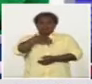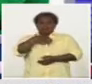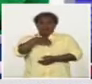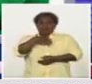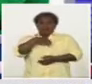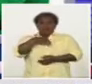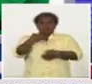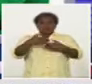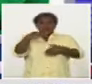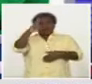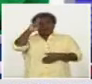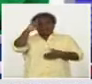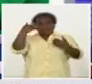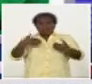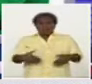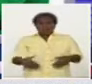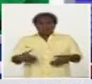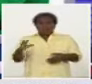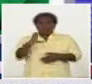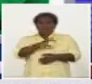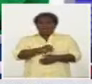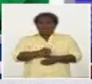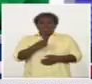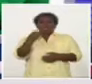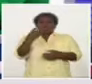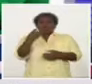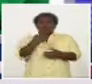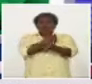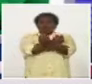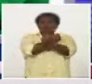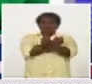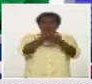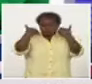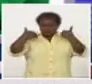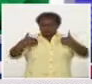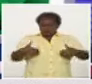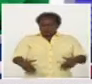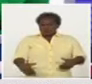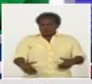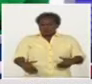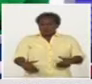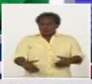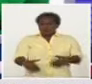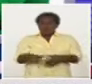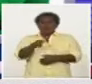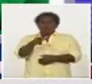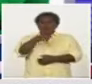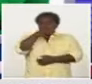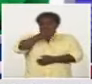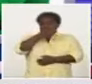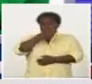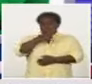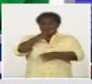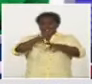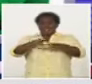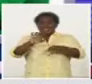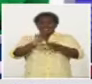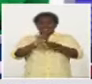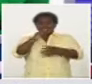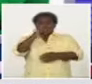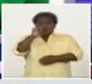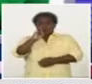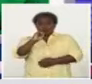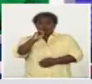malestar general, dolores articulares, como tú decías al inicio, Virginio, una pérdida muy